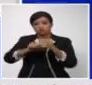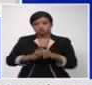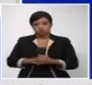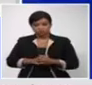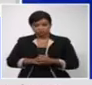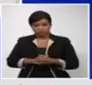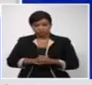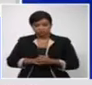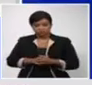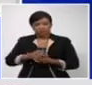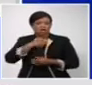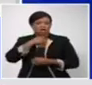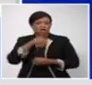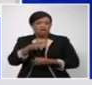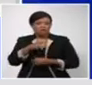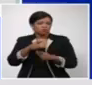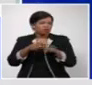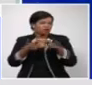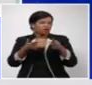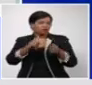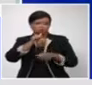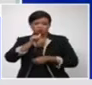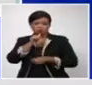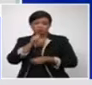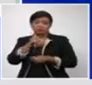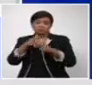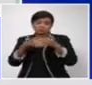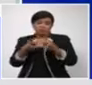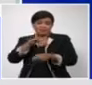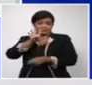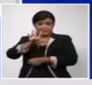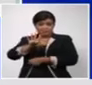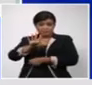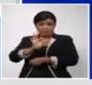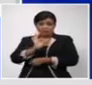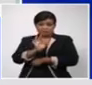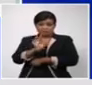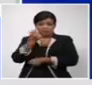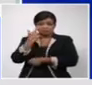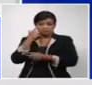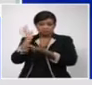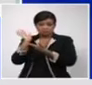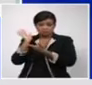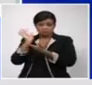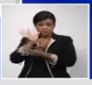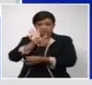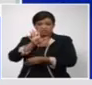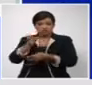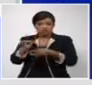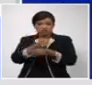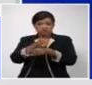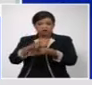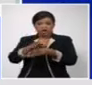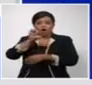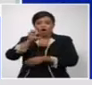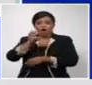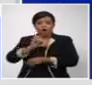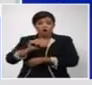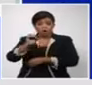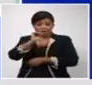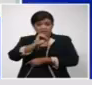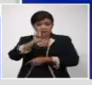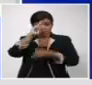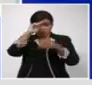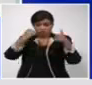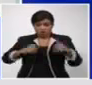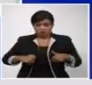qué valor? Bueno, es que 5 es como se pone ahí el umbral que la Organización Mundial de la Salud plantea como para